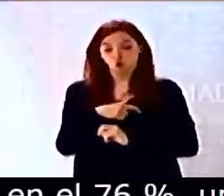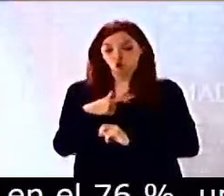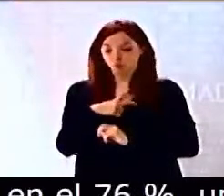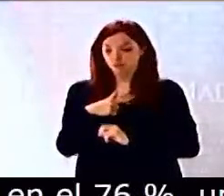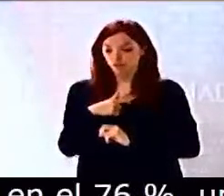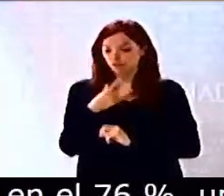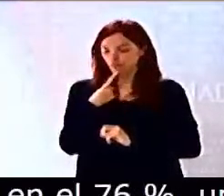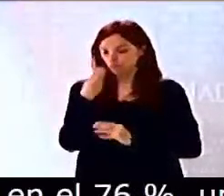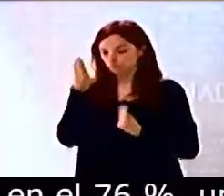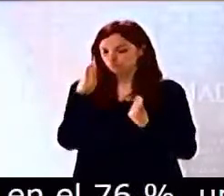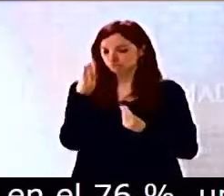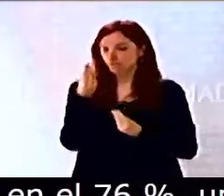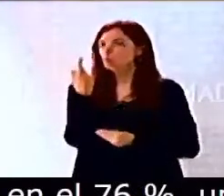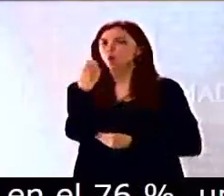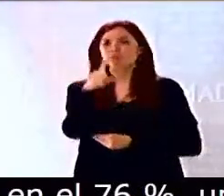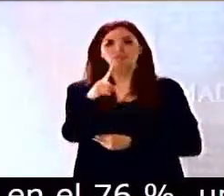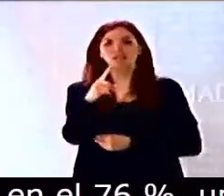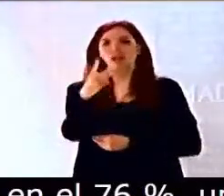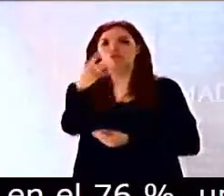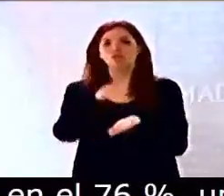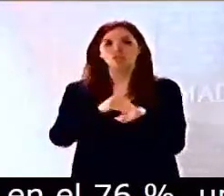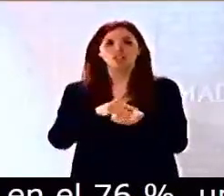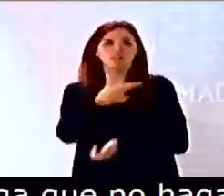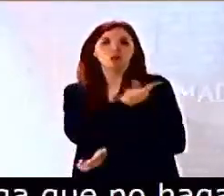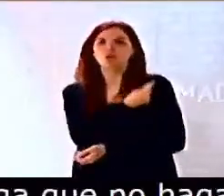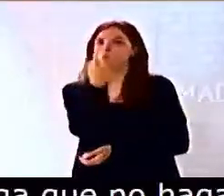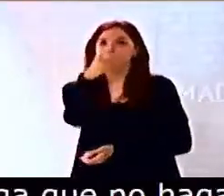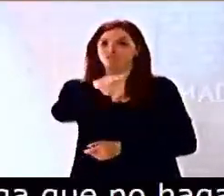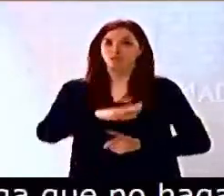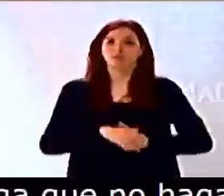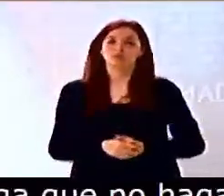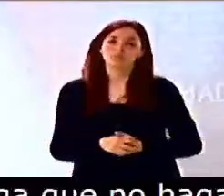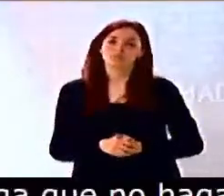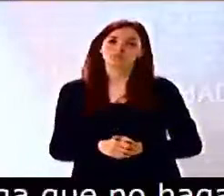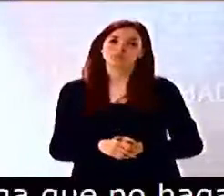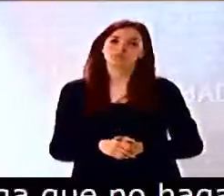que no haga falta poner una segunda dosis de vacuna.